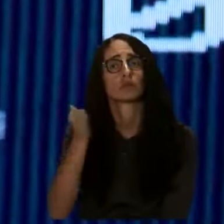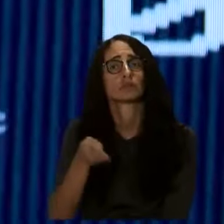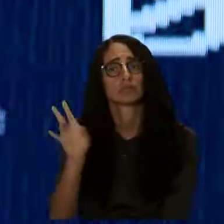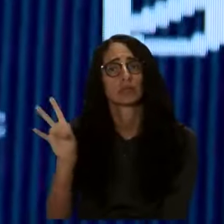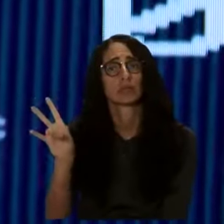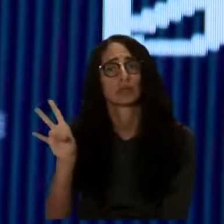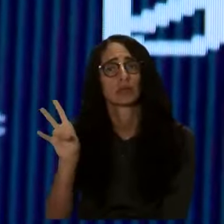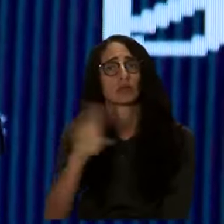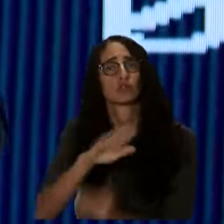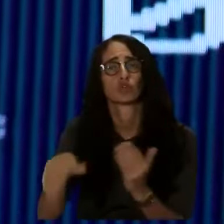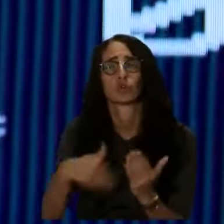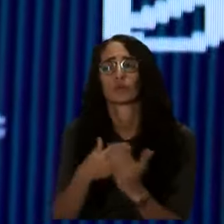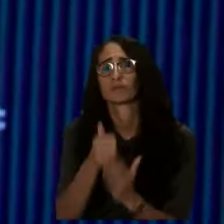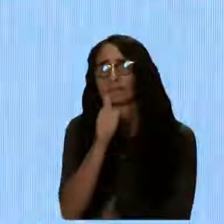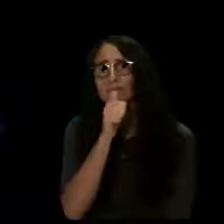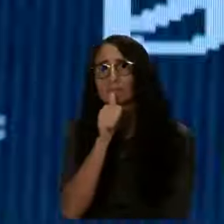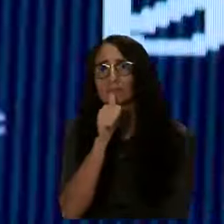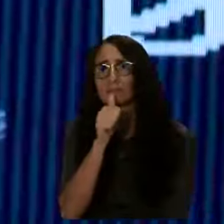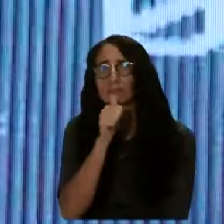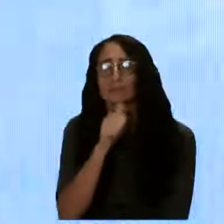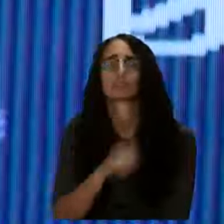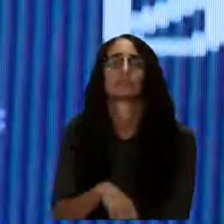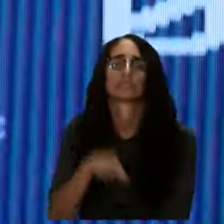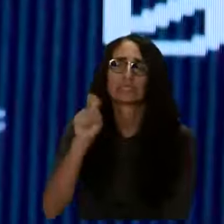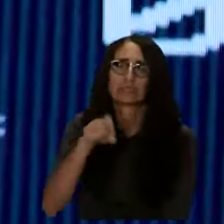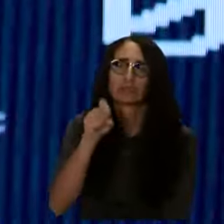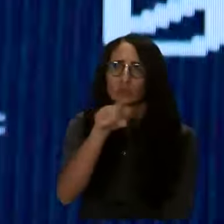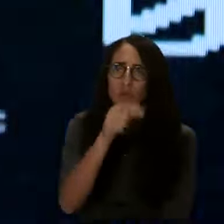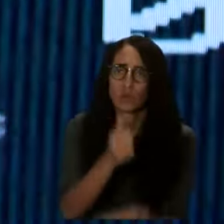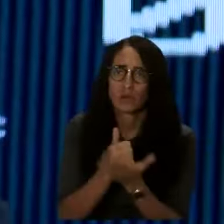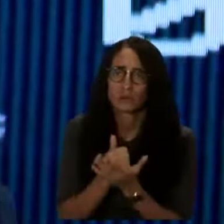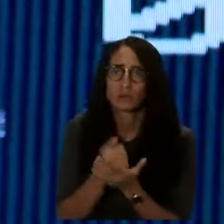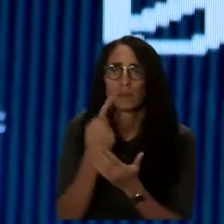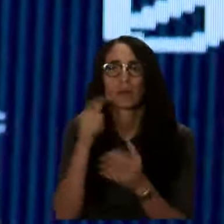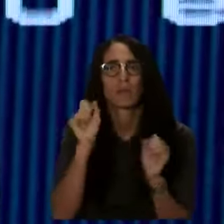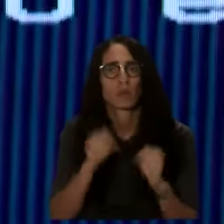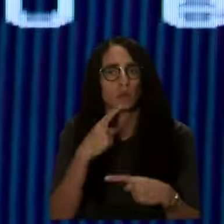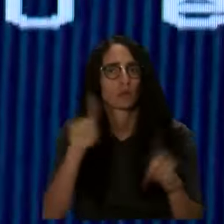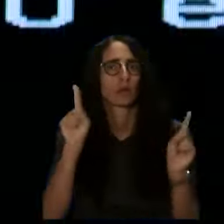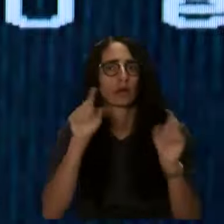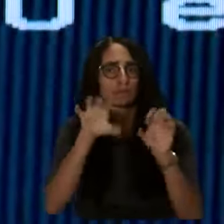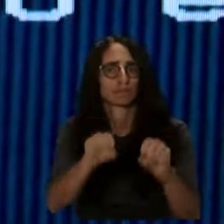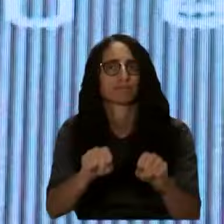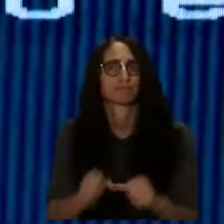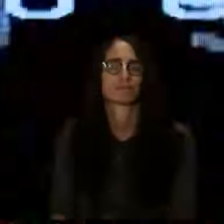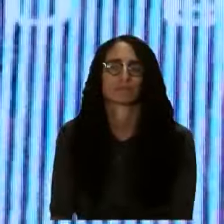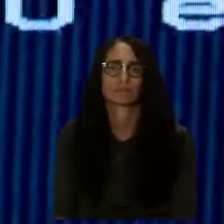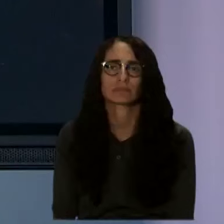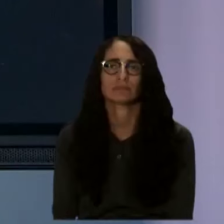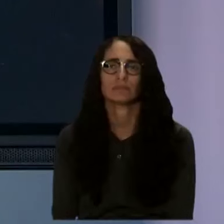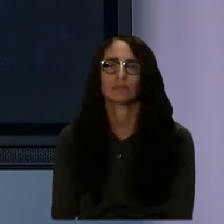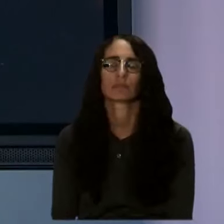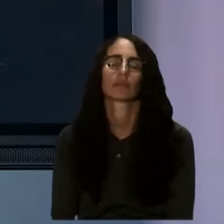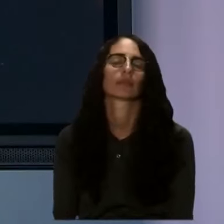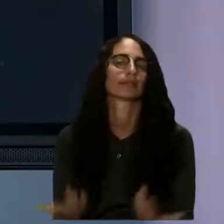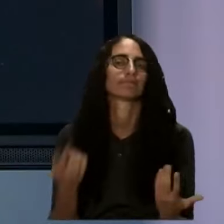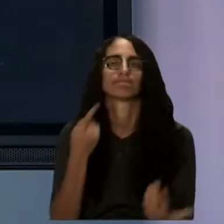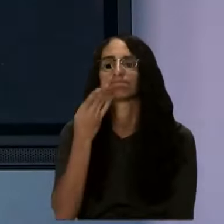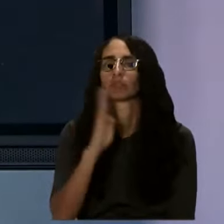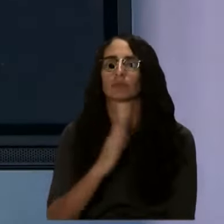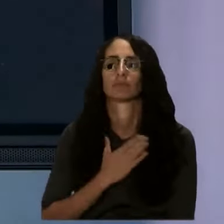día totalmente confidencial pero necesitamos de su ayuda para arrestar esta persona Ay Dios mío